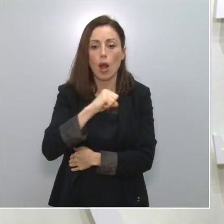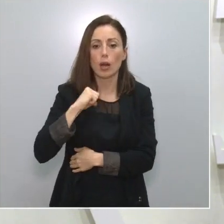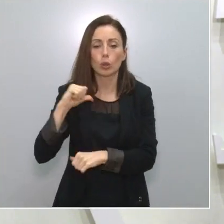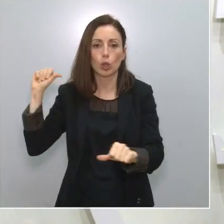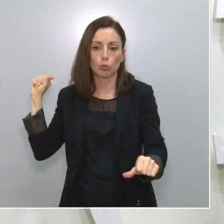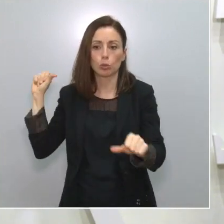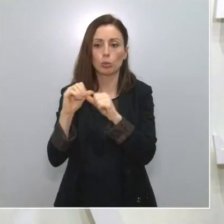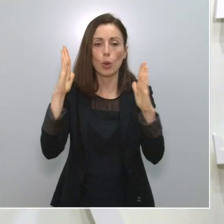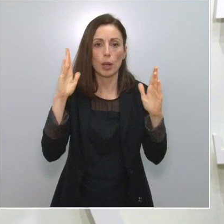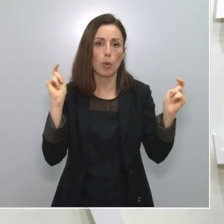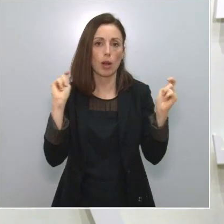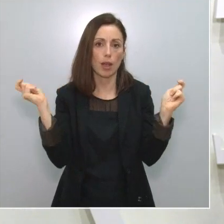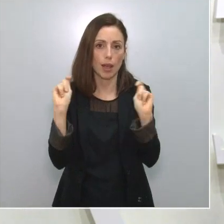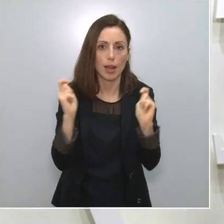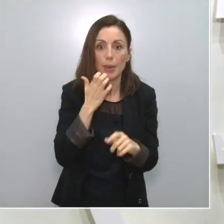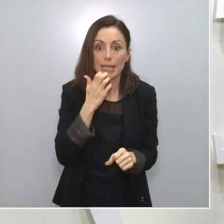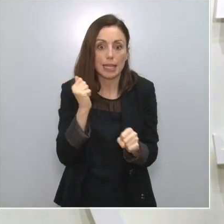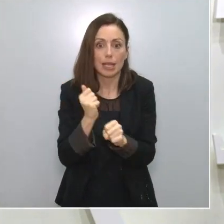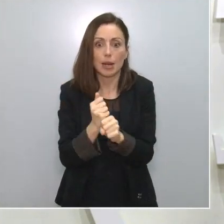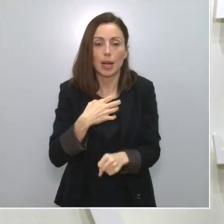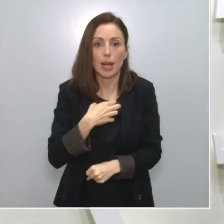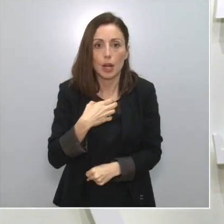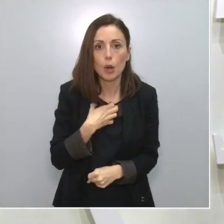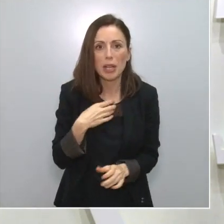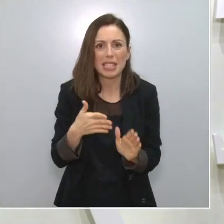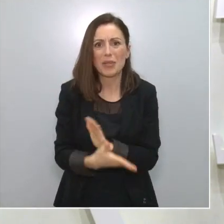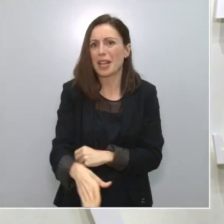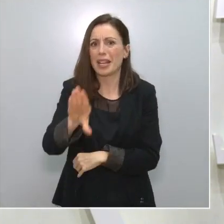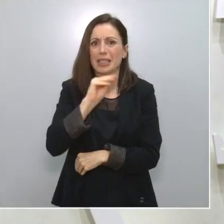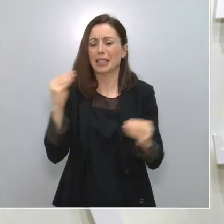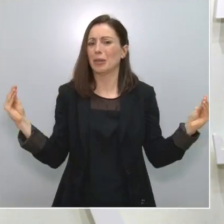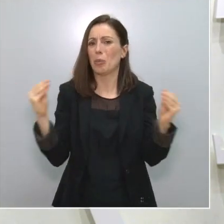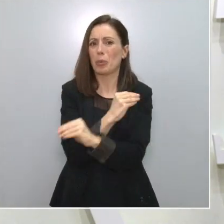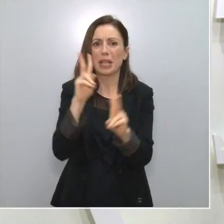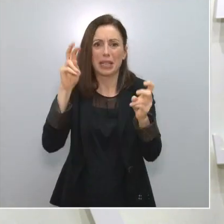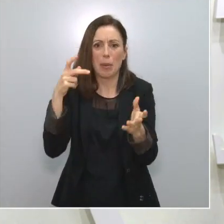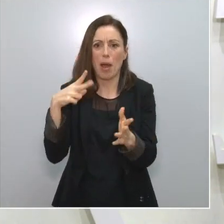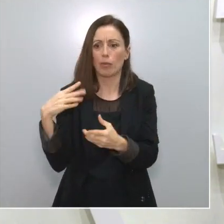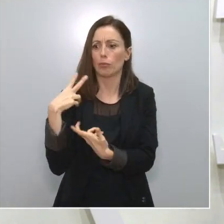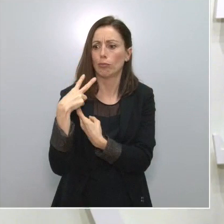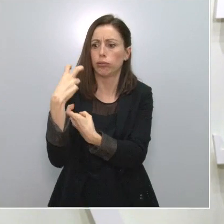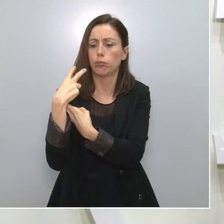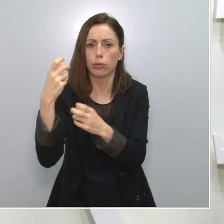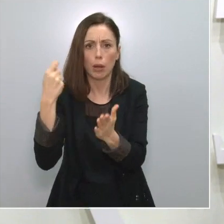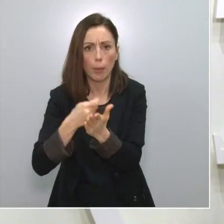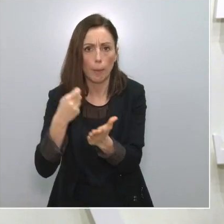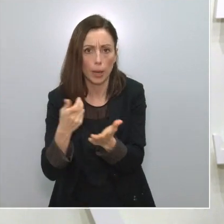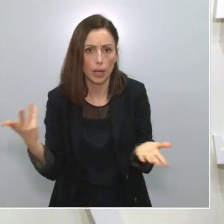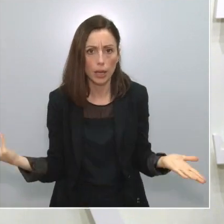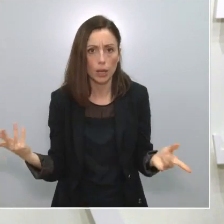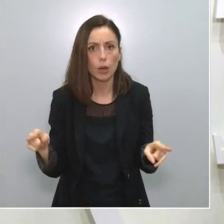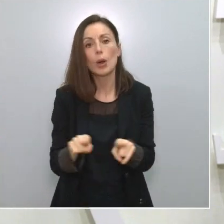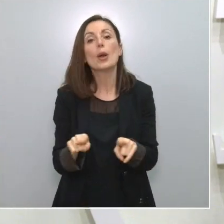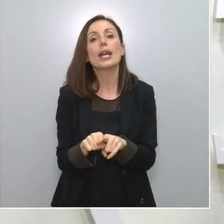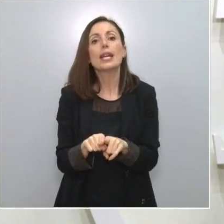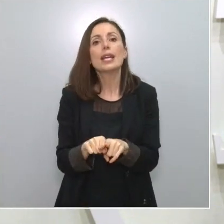meses. Si no es posible la actividad, tampoco es entendible el cobro de impuestos. Al igual que el Estado está pidiendo a